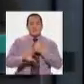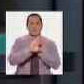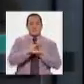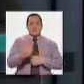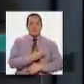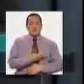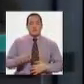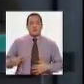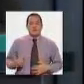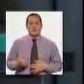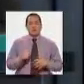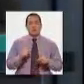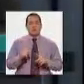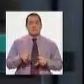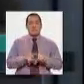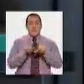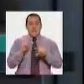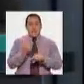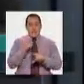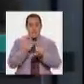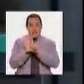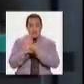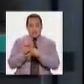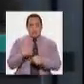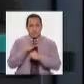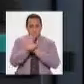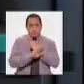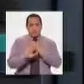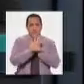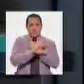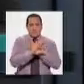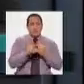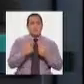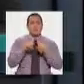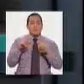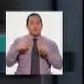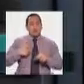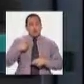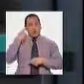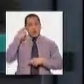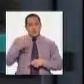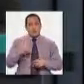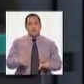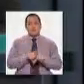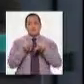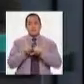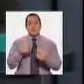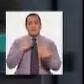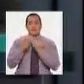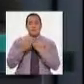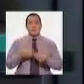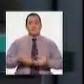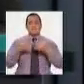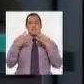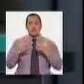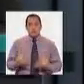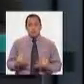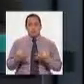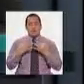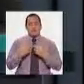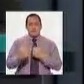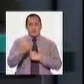del Estado. No solo la ley lo ampara, sino que considero que es la forma más adecuada